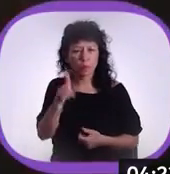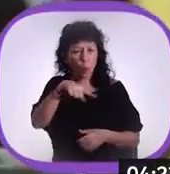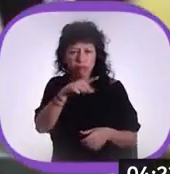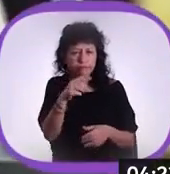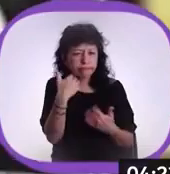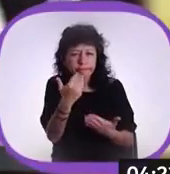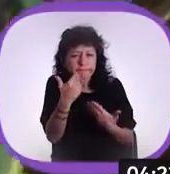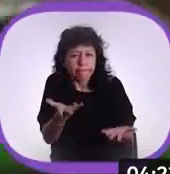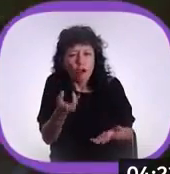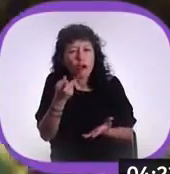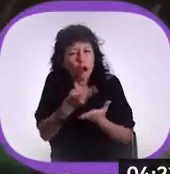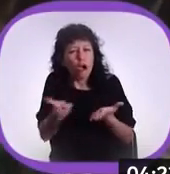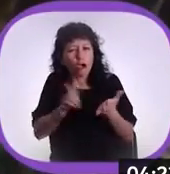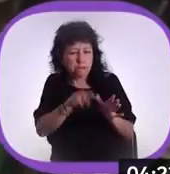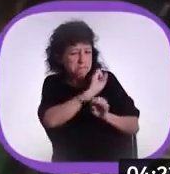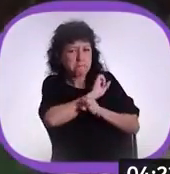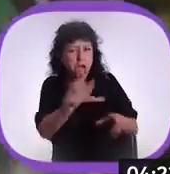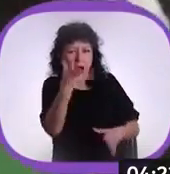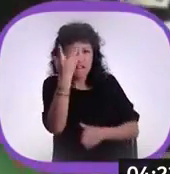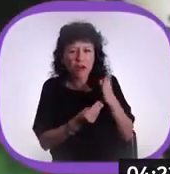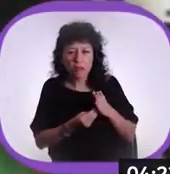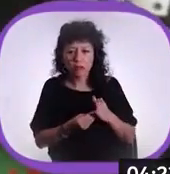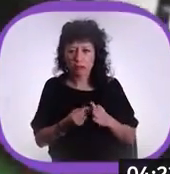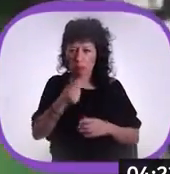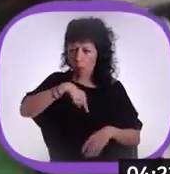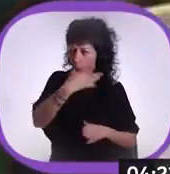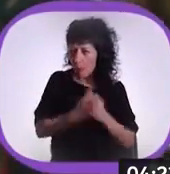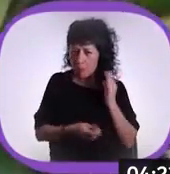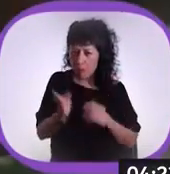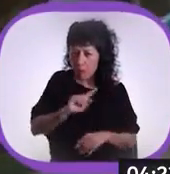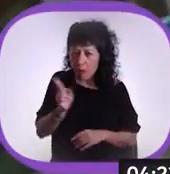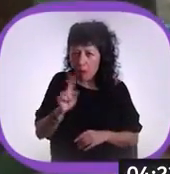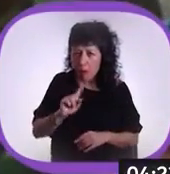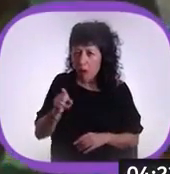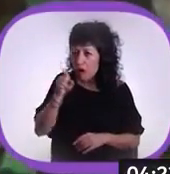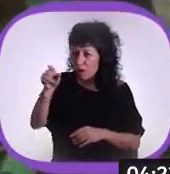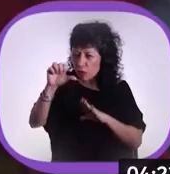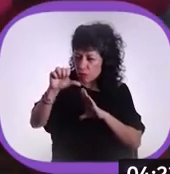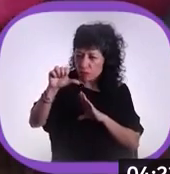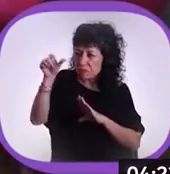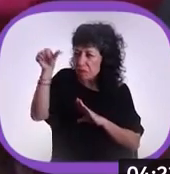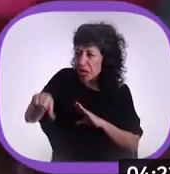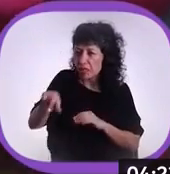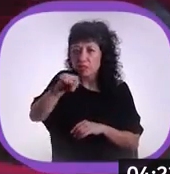¡Ineptos! ¡Me fallaron de nuevo! ¡Fallamos! ¡Tú fuiste el que fue vencido por una pequeña subcriatura!